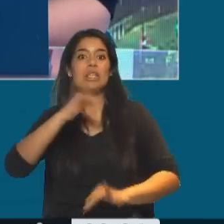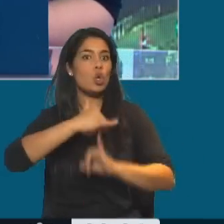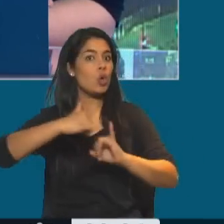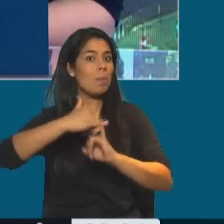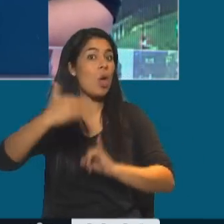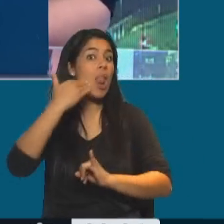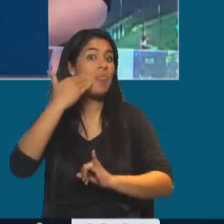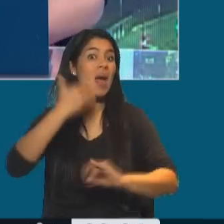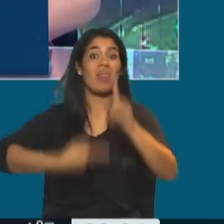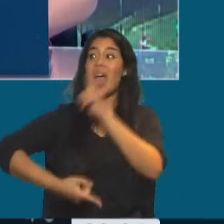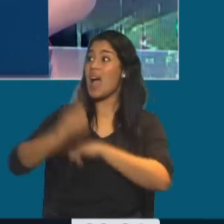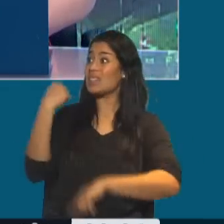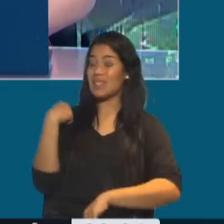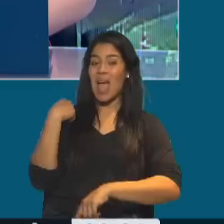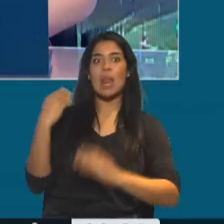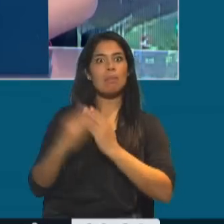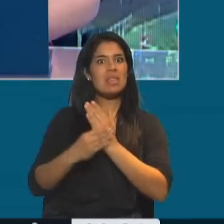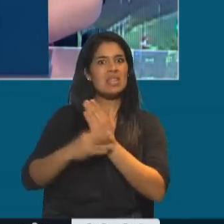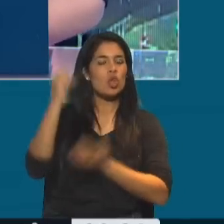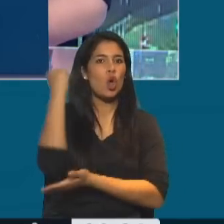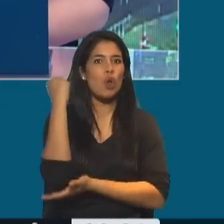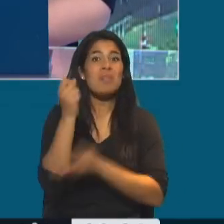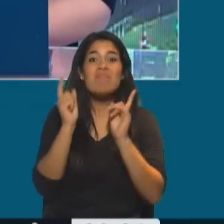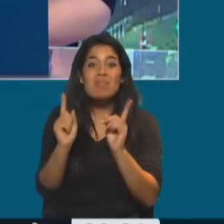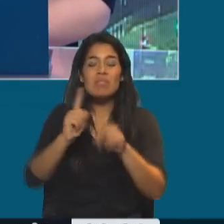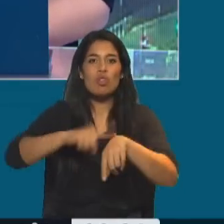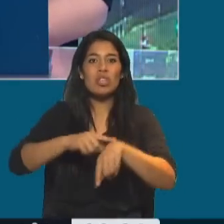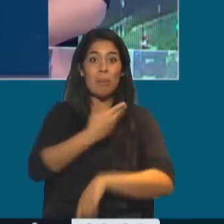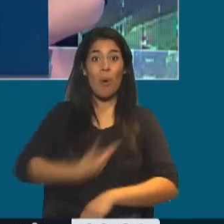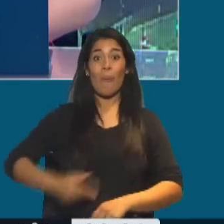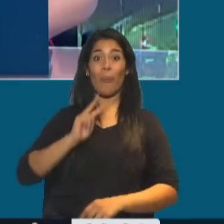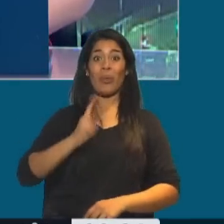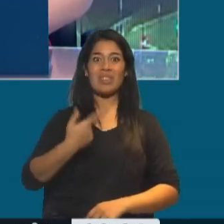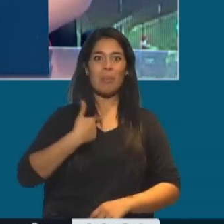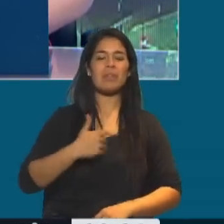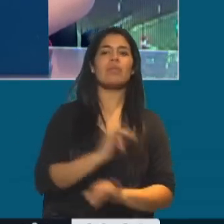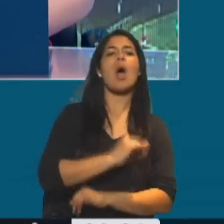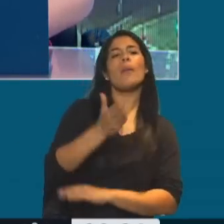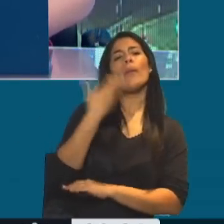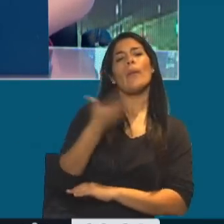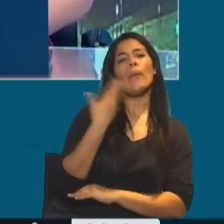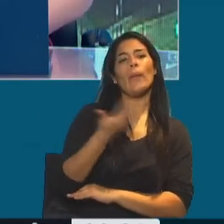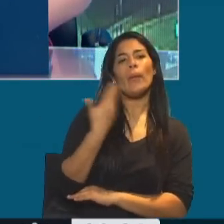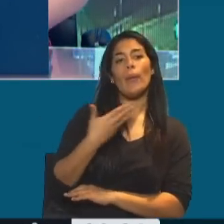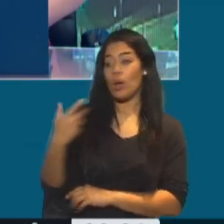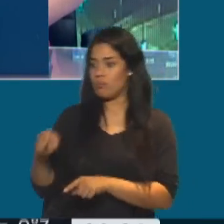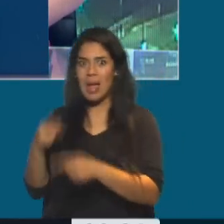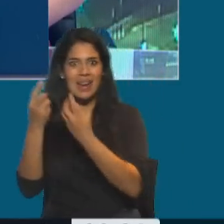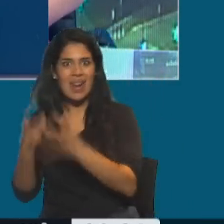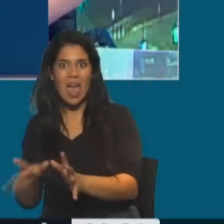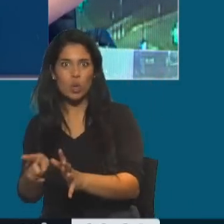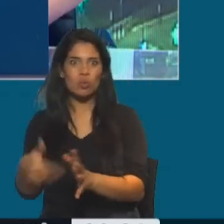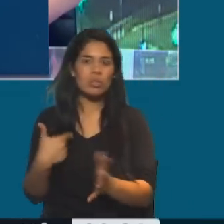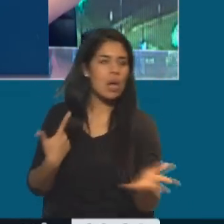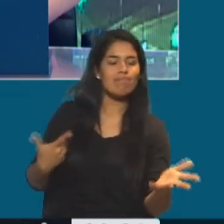por Twitter, mientras hablaba la vicepresidenta, y ya pasaron más de 24 horas y todavía no hay definiciones respecto de quién va a reemplazarlo,